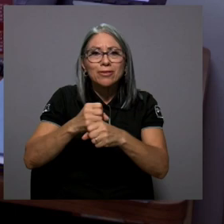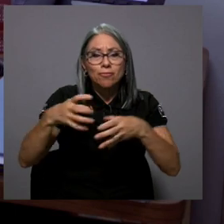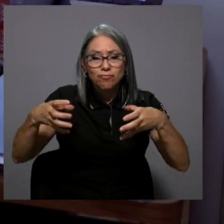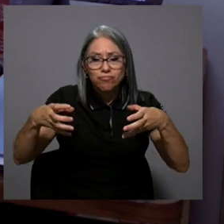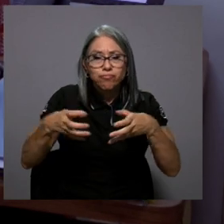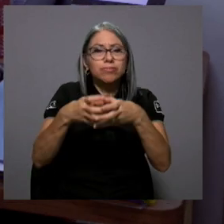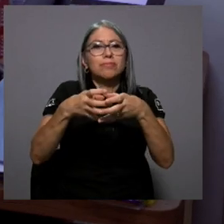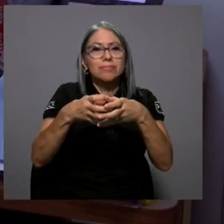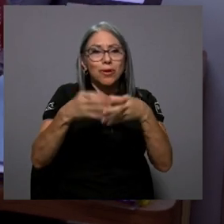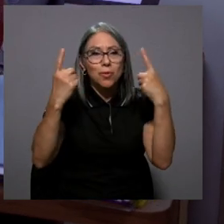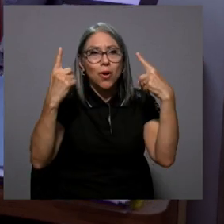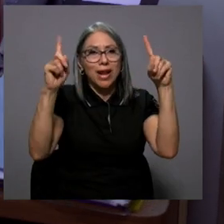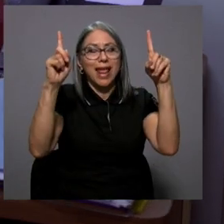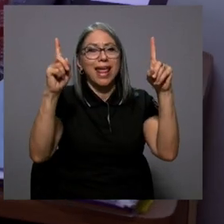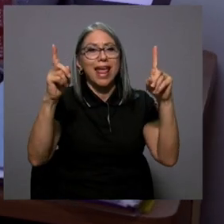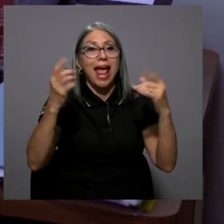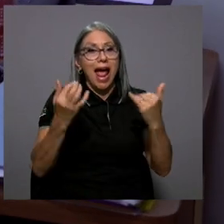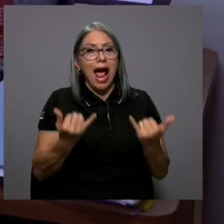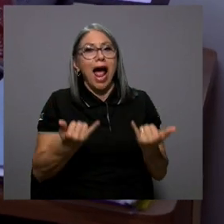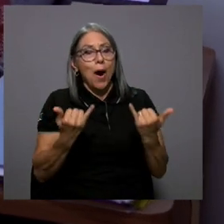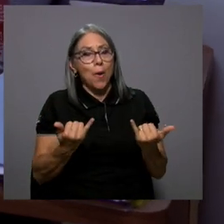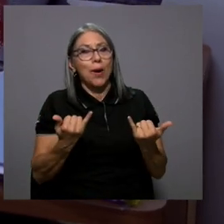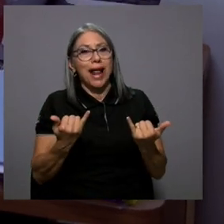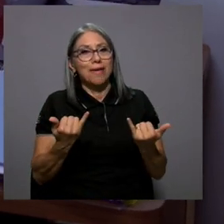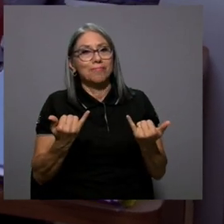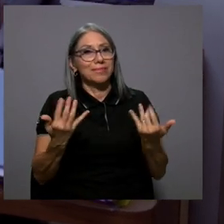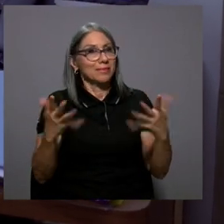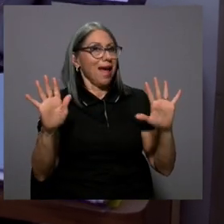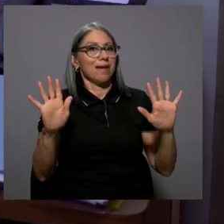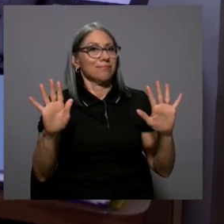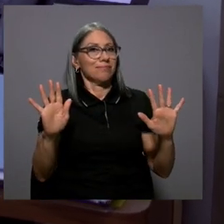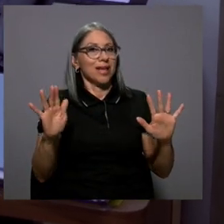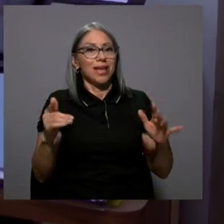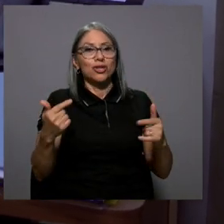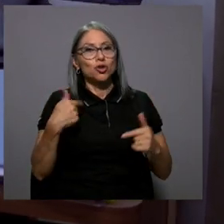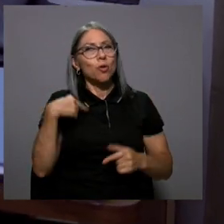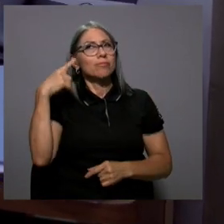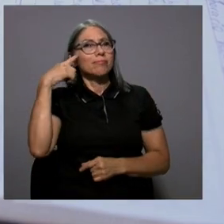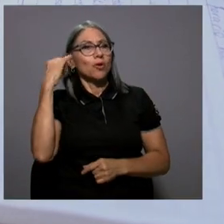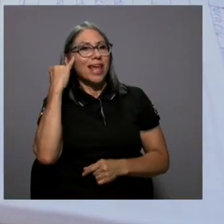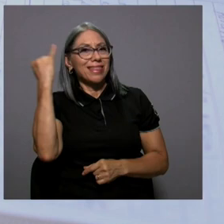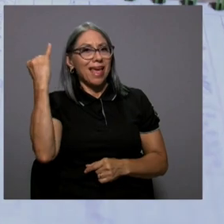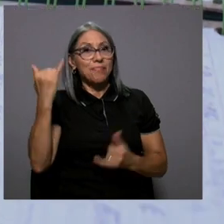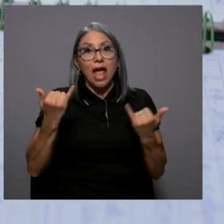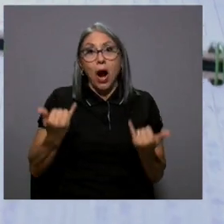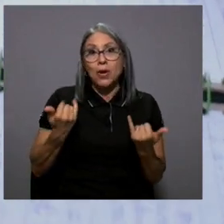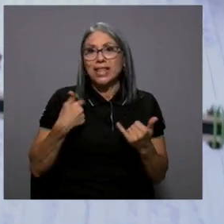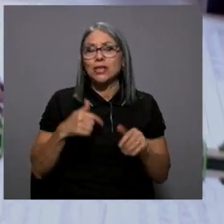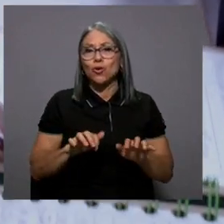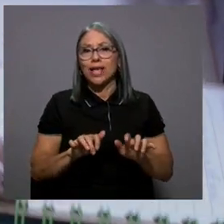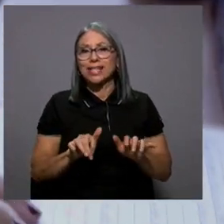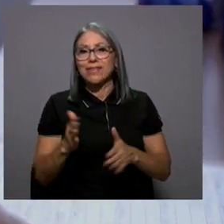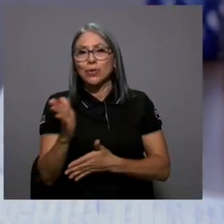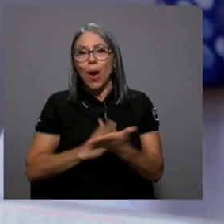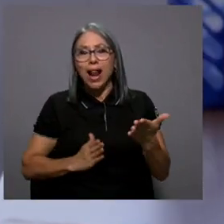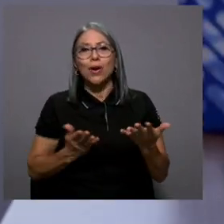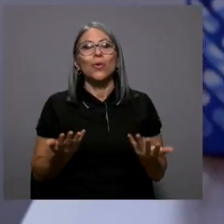logré conjuntar. Y entonces ahora ya yo tengo una idea, de hecho estoy escribiendo algo